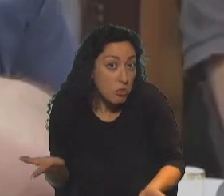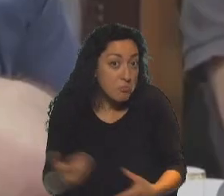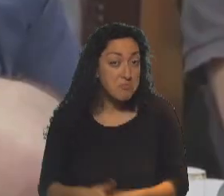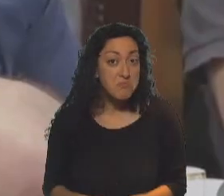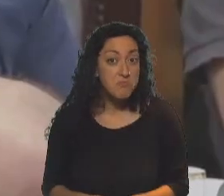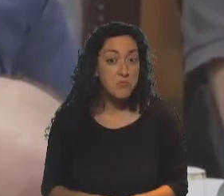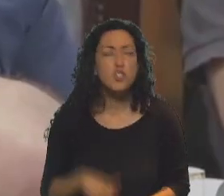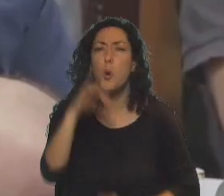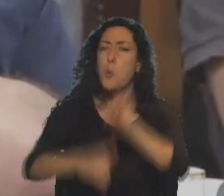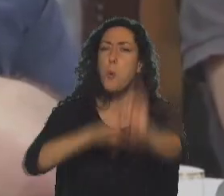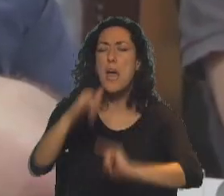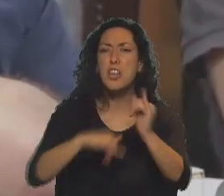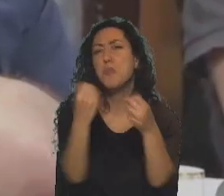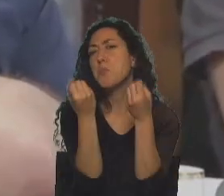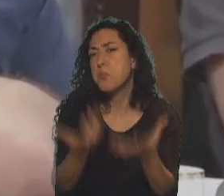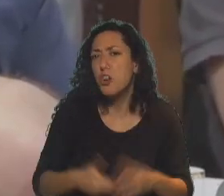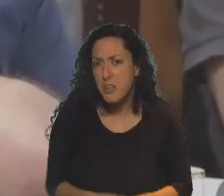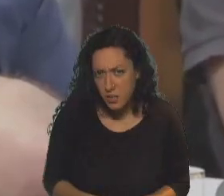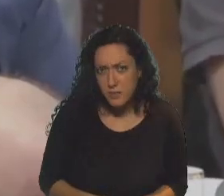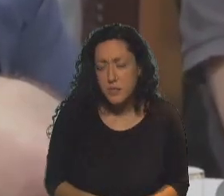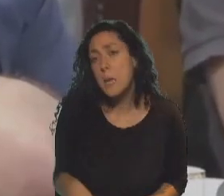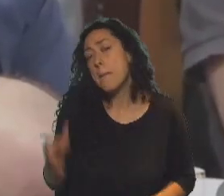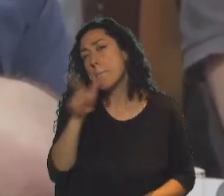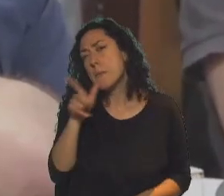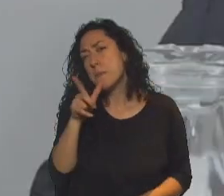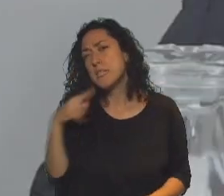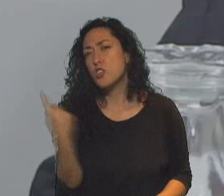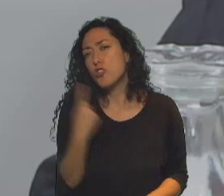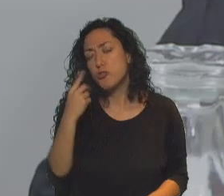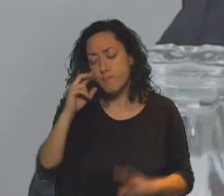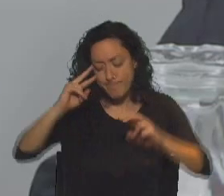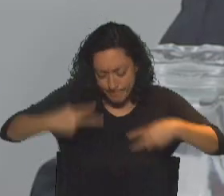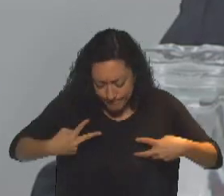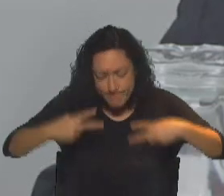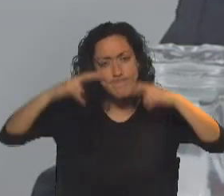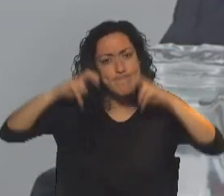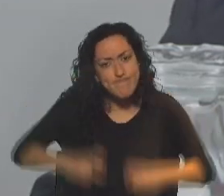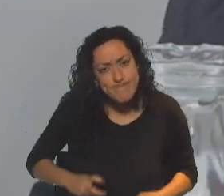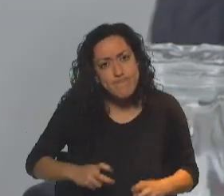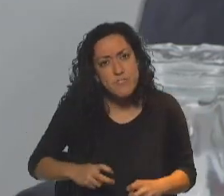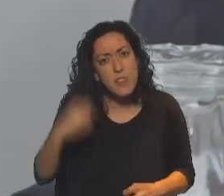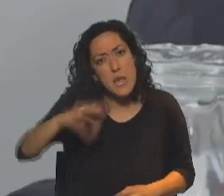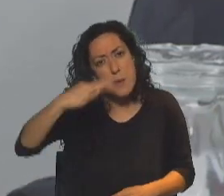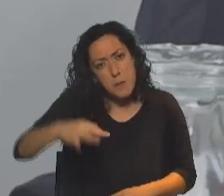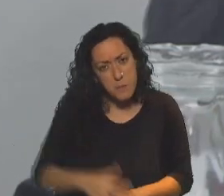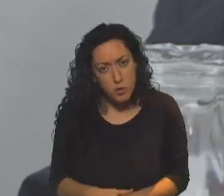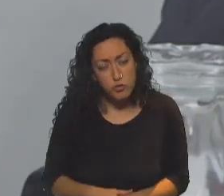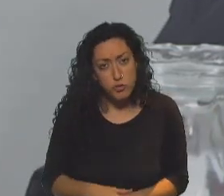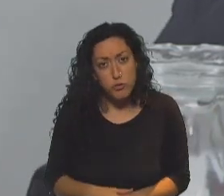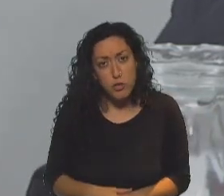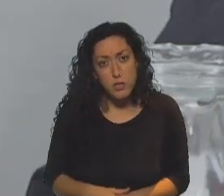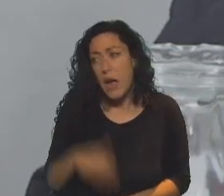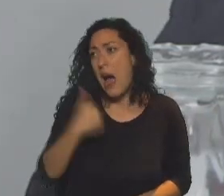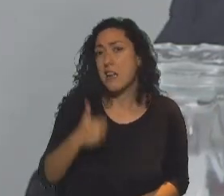¿Por qué traigo esto a colación? Y bueno, porque me parece que tenemos que examinarnos nosotros, la autopercepción que tenemos los